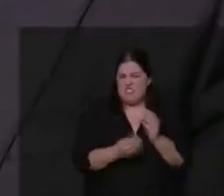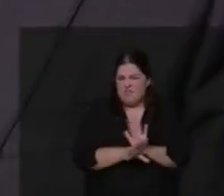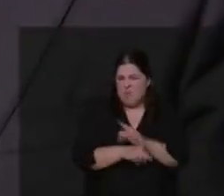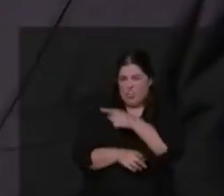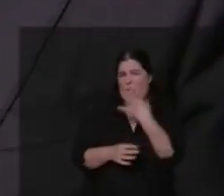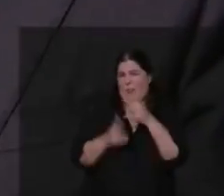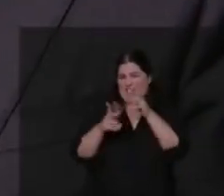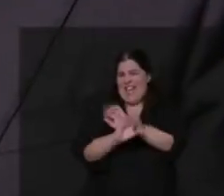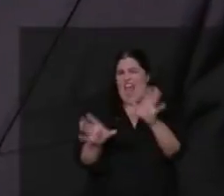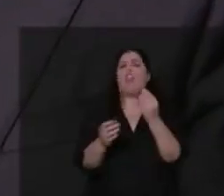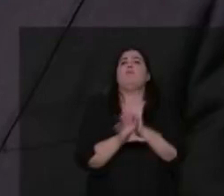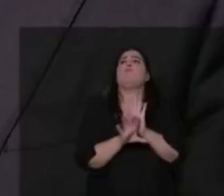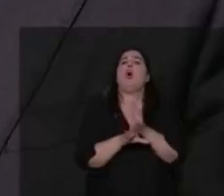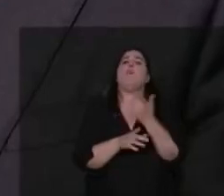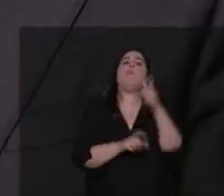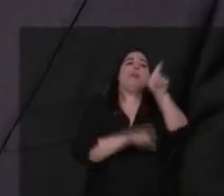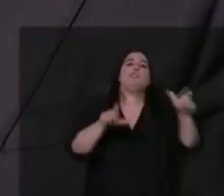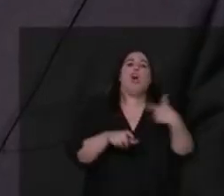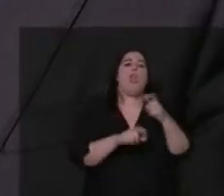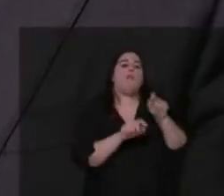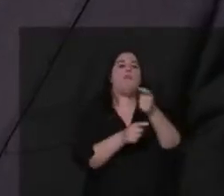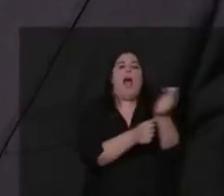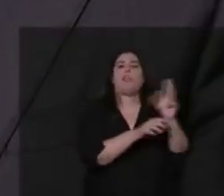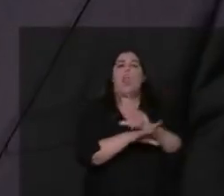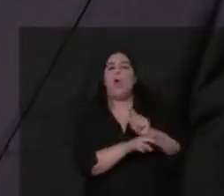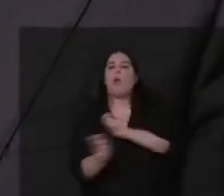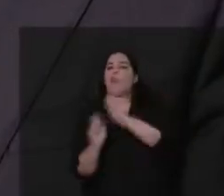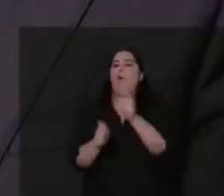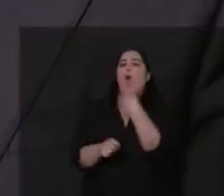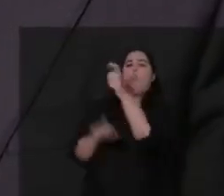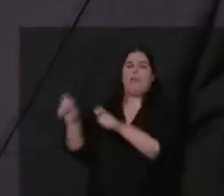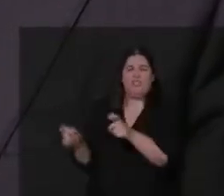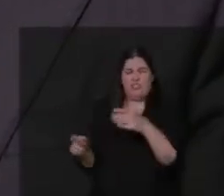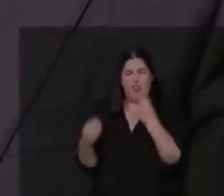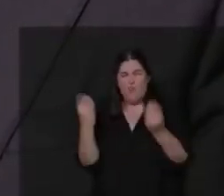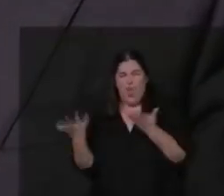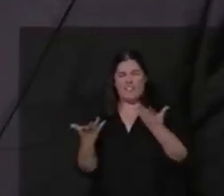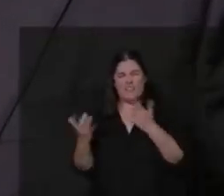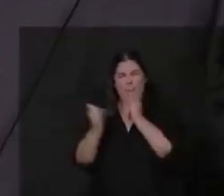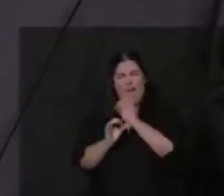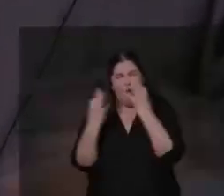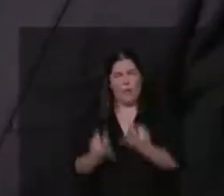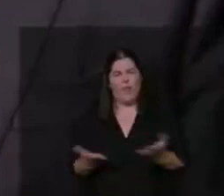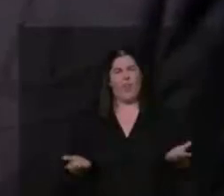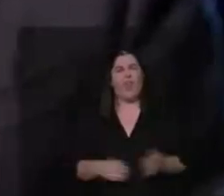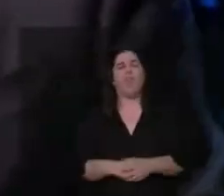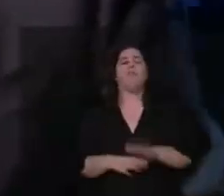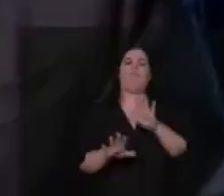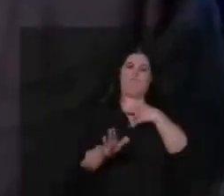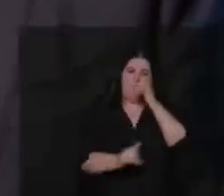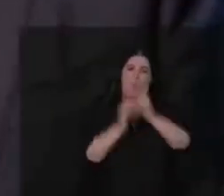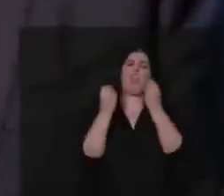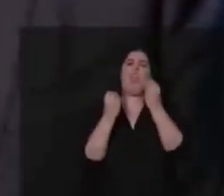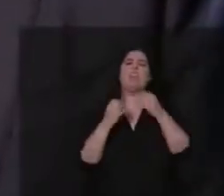¿qué es lo que querés decir? ¿Que le vas a robar plata a gente para dársela a otro? Explica bien cómo se trata eso. Yo les cuento qué es la